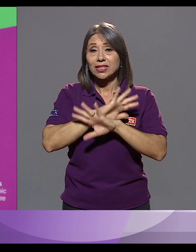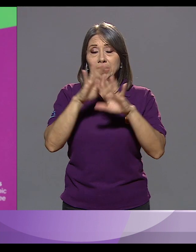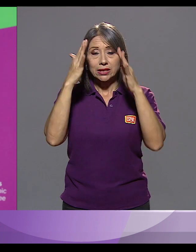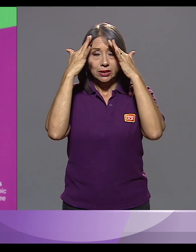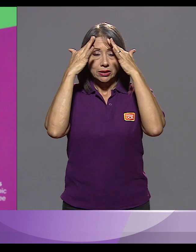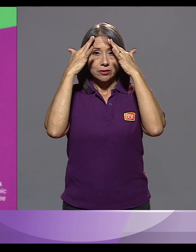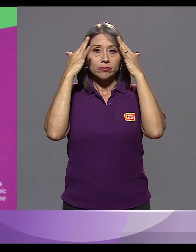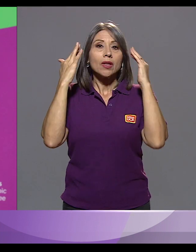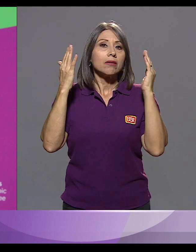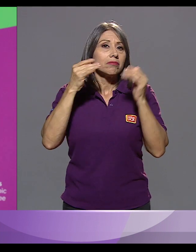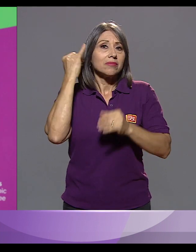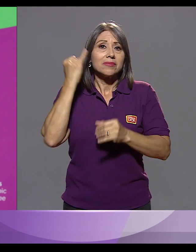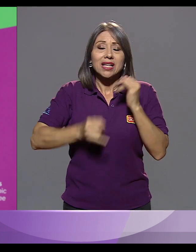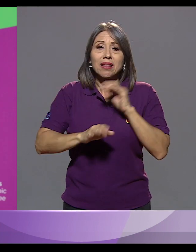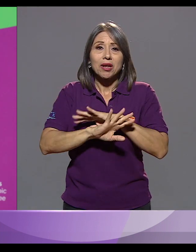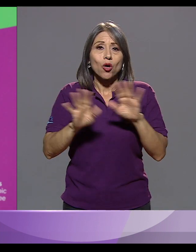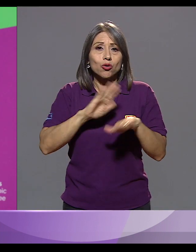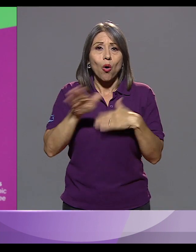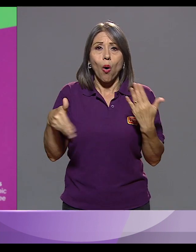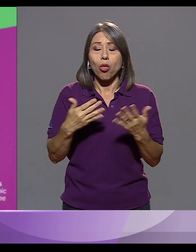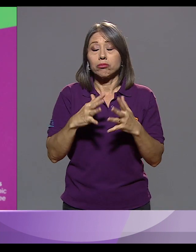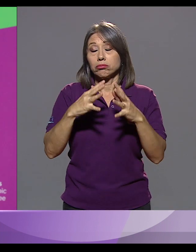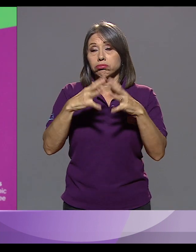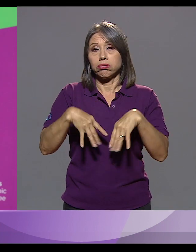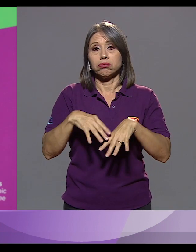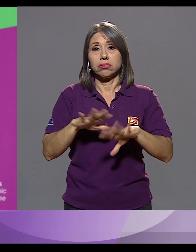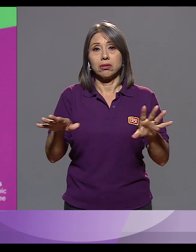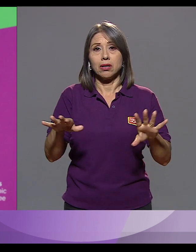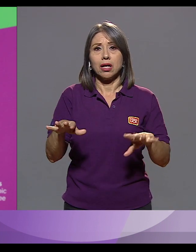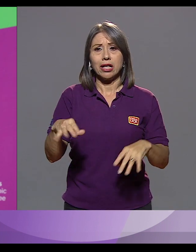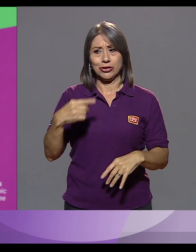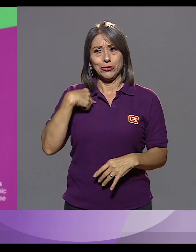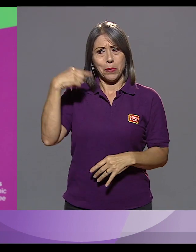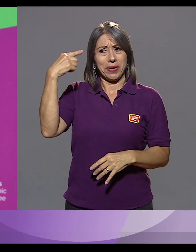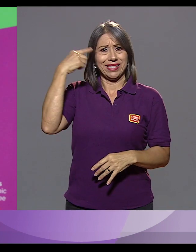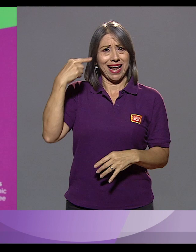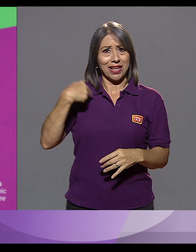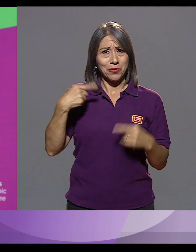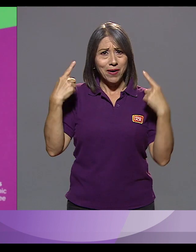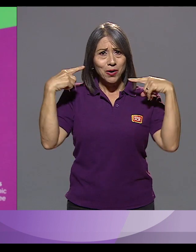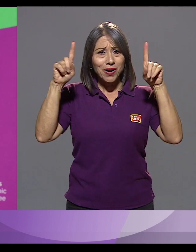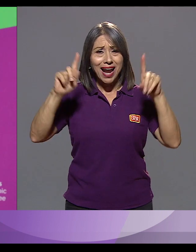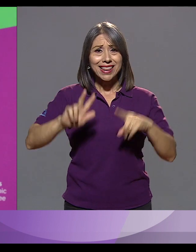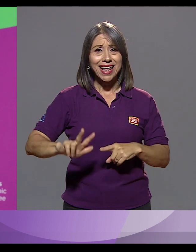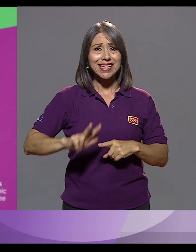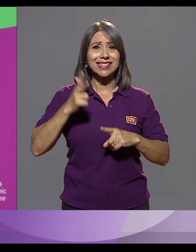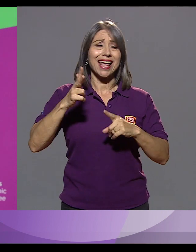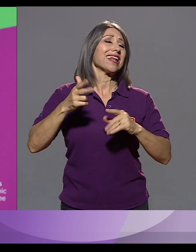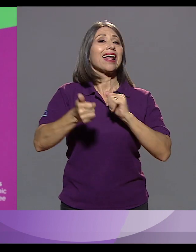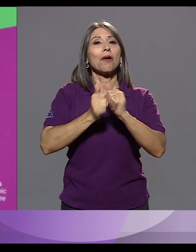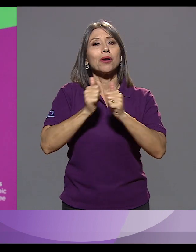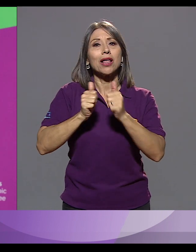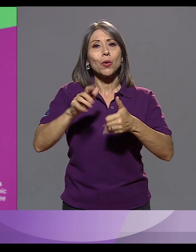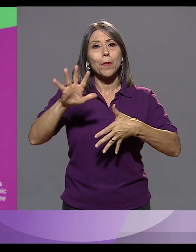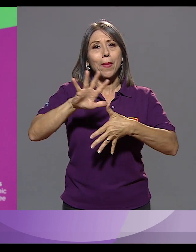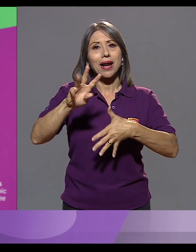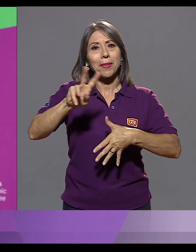viene abajo, en que todo se termina. Pensar en que iba a lograr este ya tercer